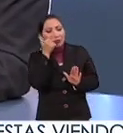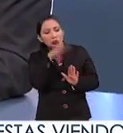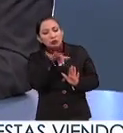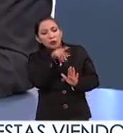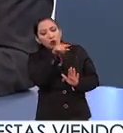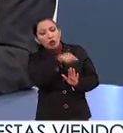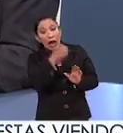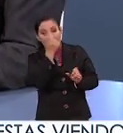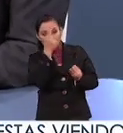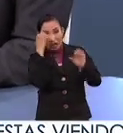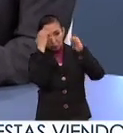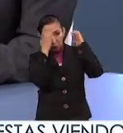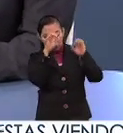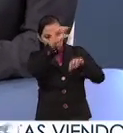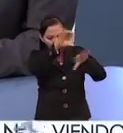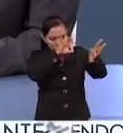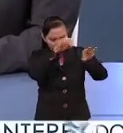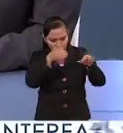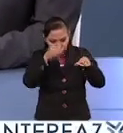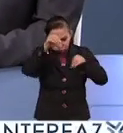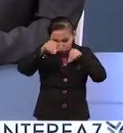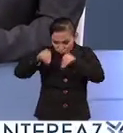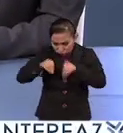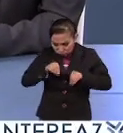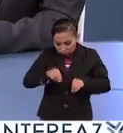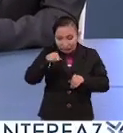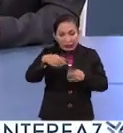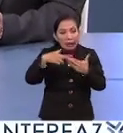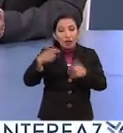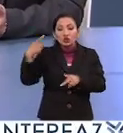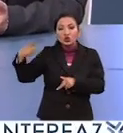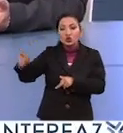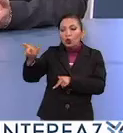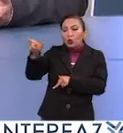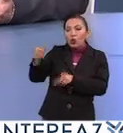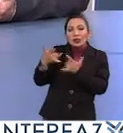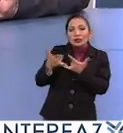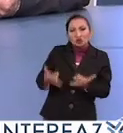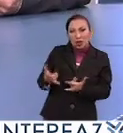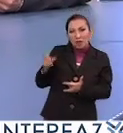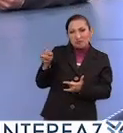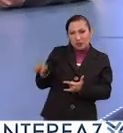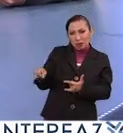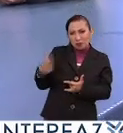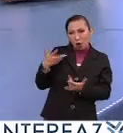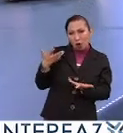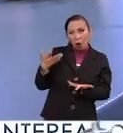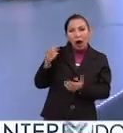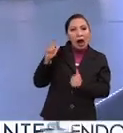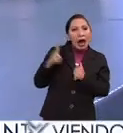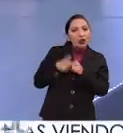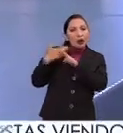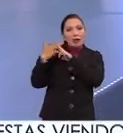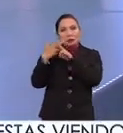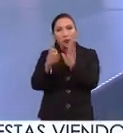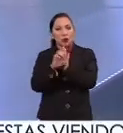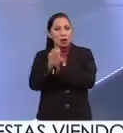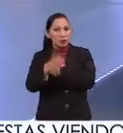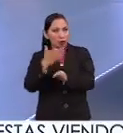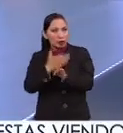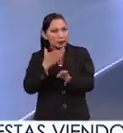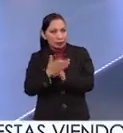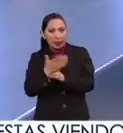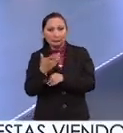que algunas exposiciones tengan relación con sucesos en los cuales se está cumpliendo algún aniversario, como en este